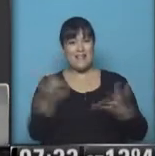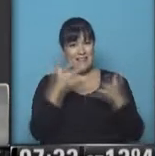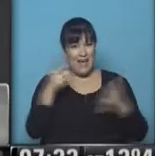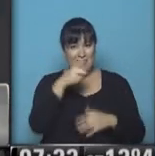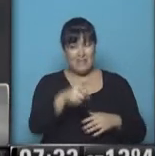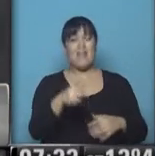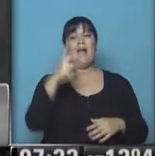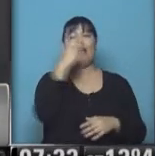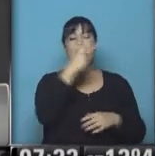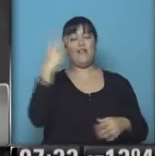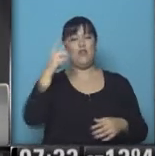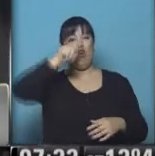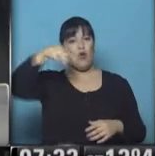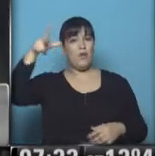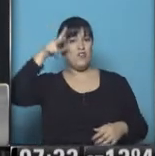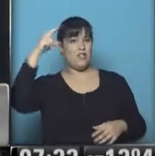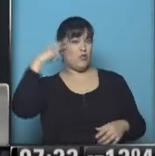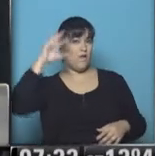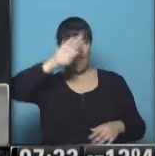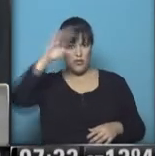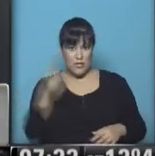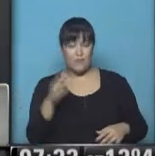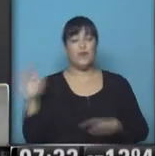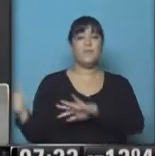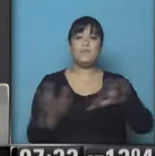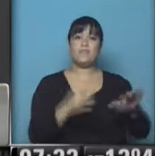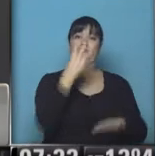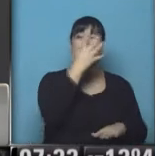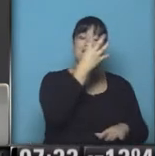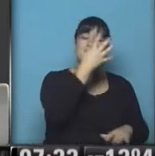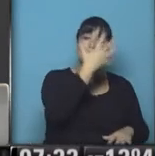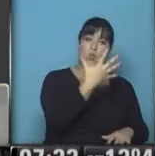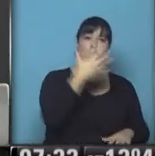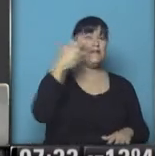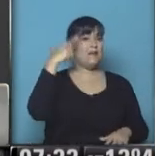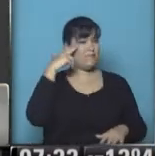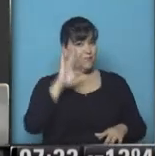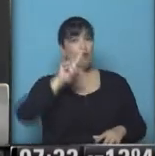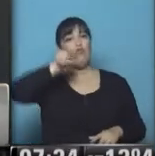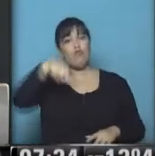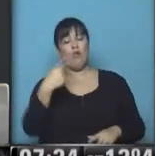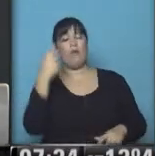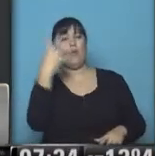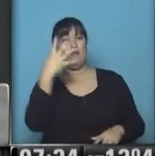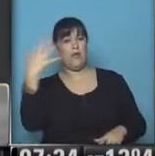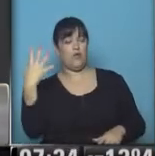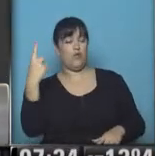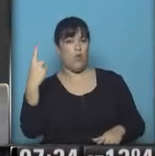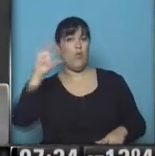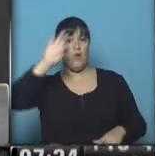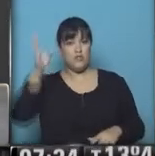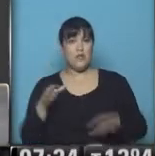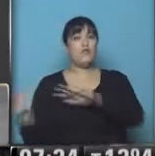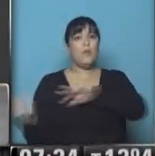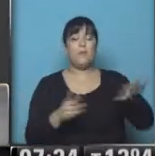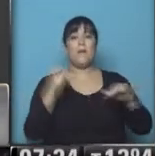22 89% a 45 y 59 días del 23 al 41 por ciento y los plazos